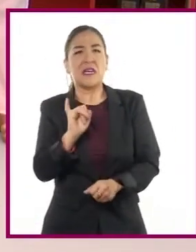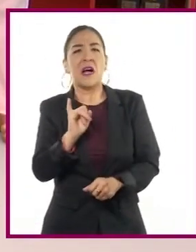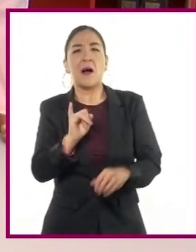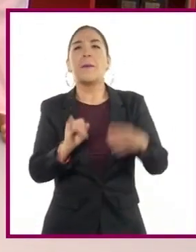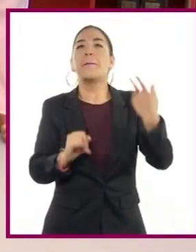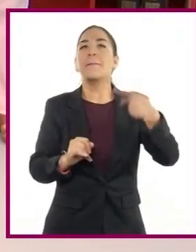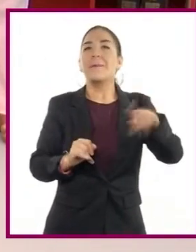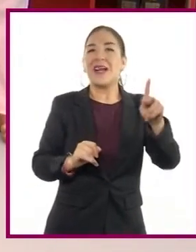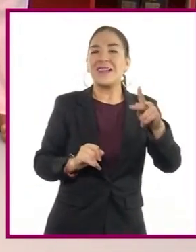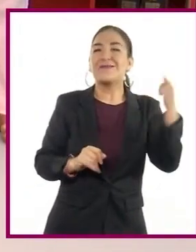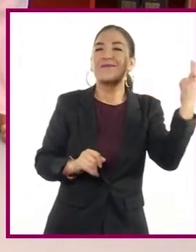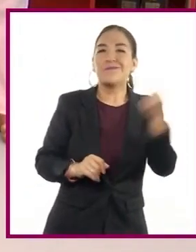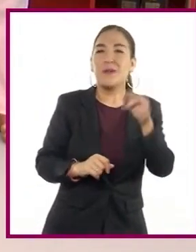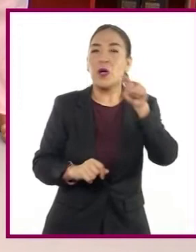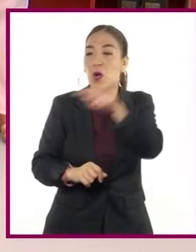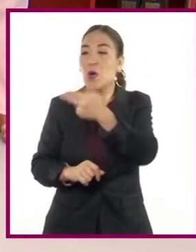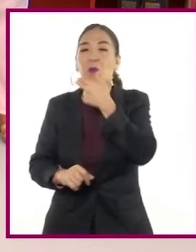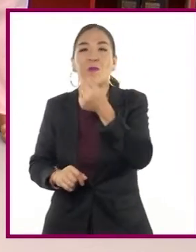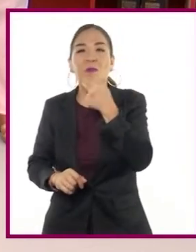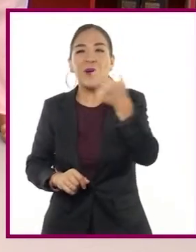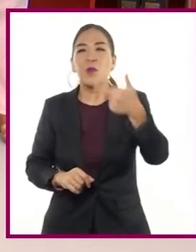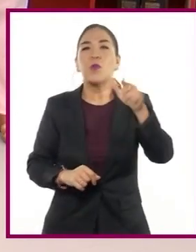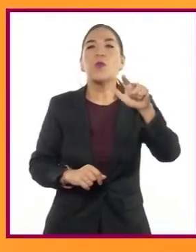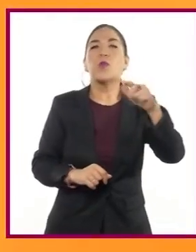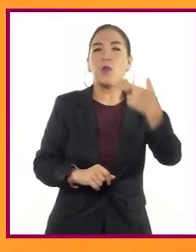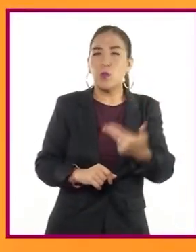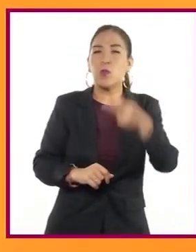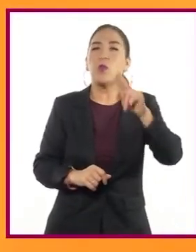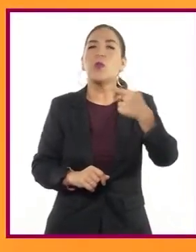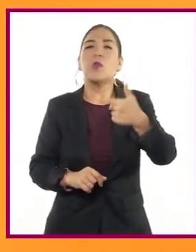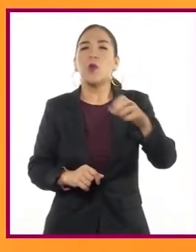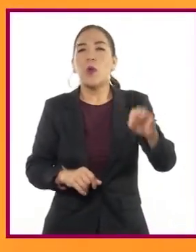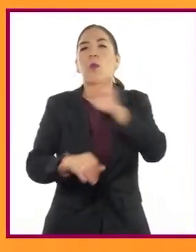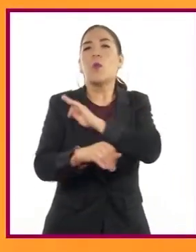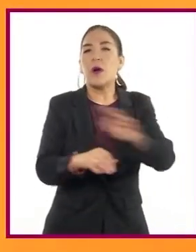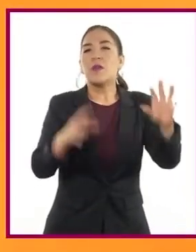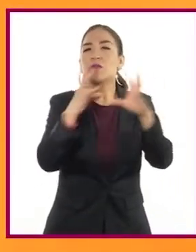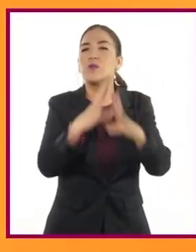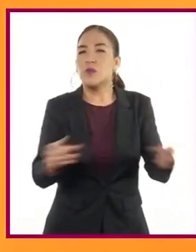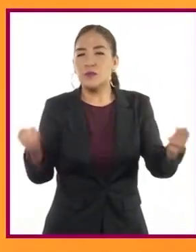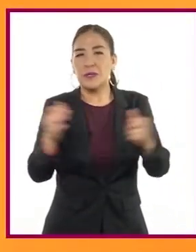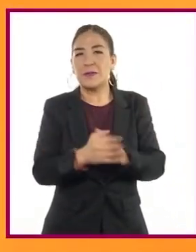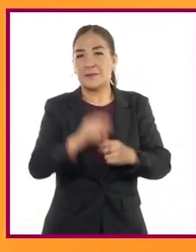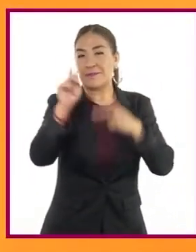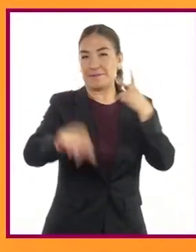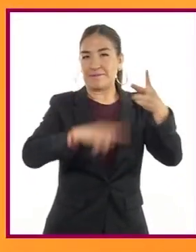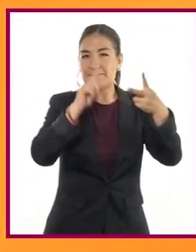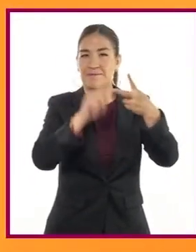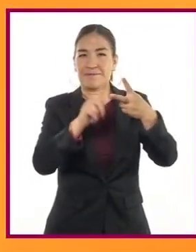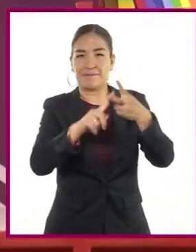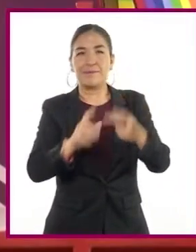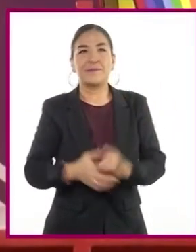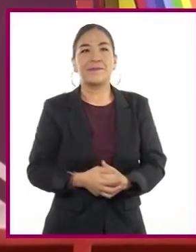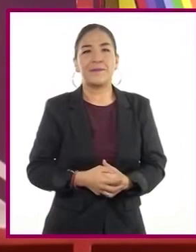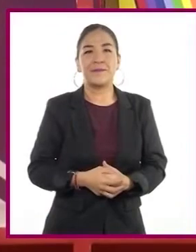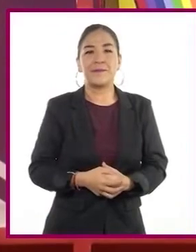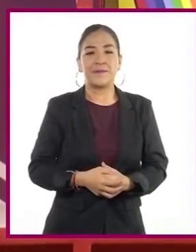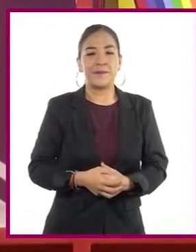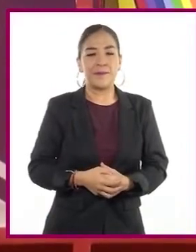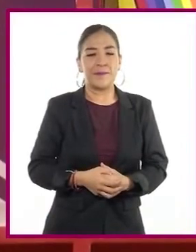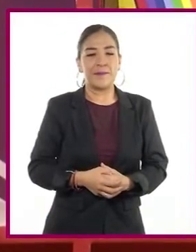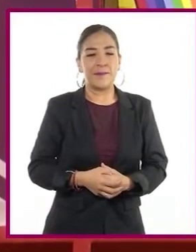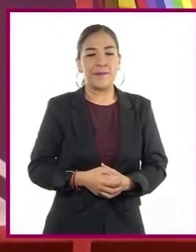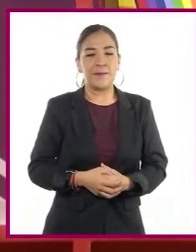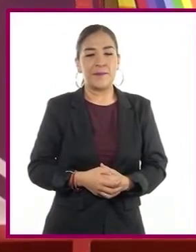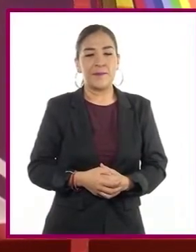sería posible que Hugo le diera solución? ¿Qué dicen del segundo? Pues